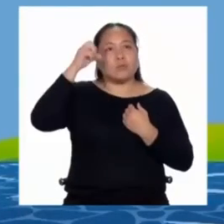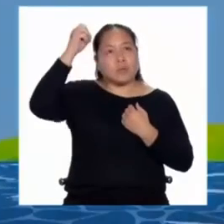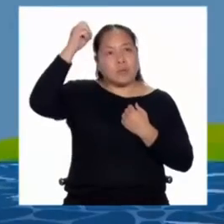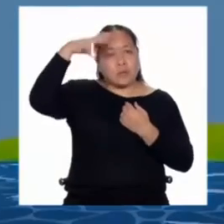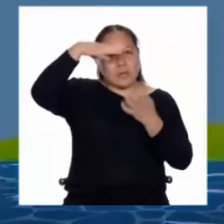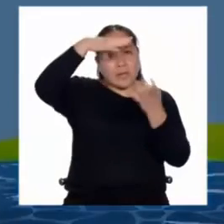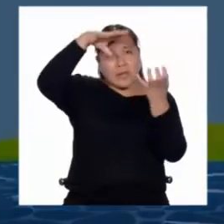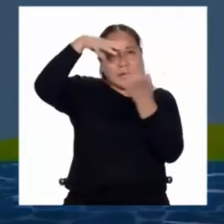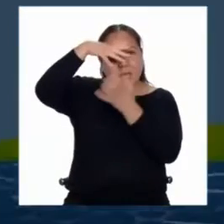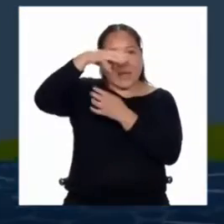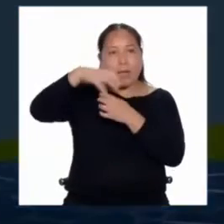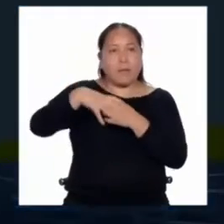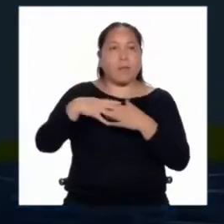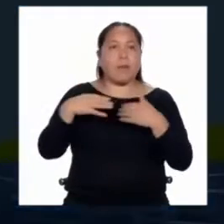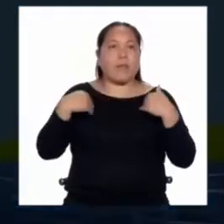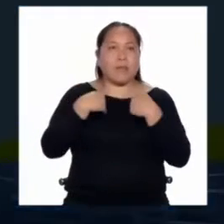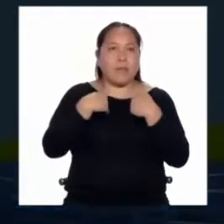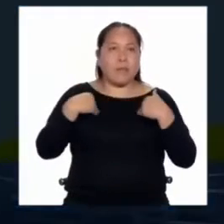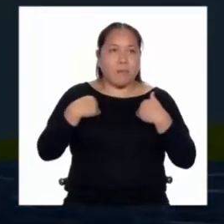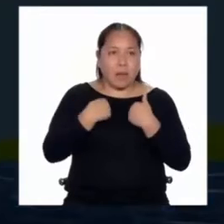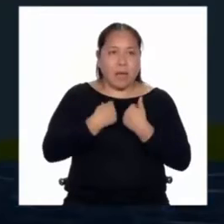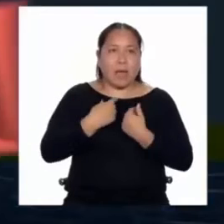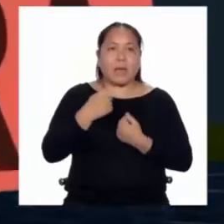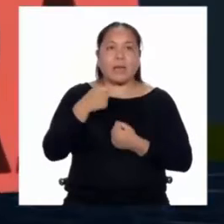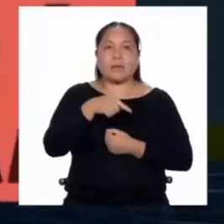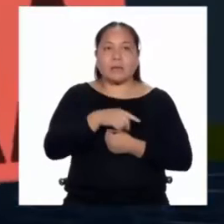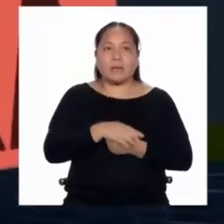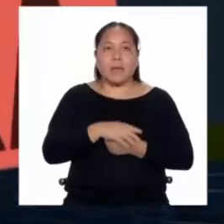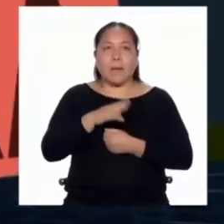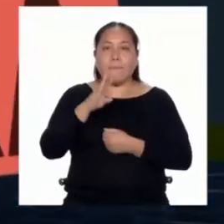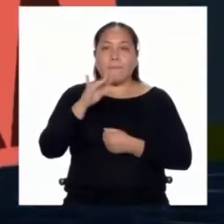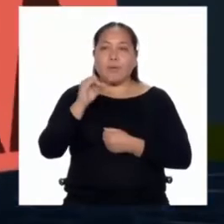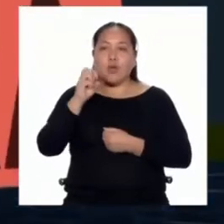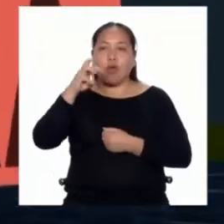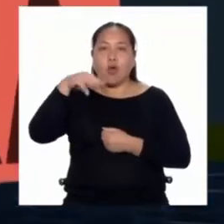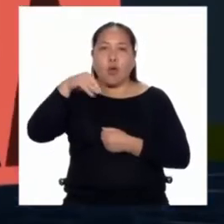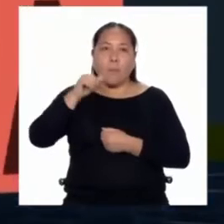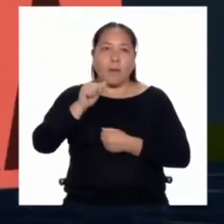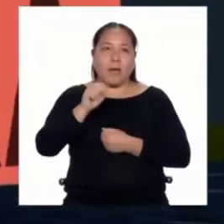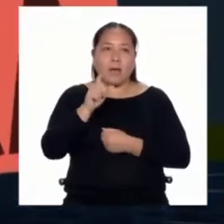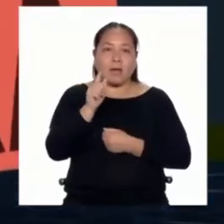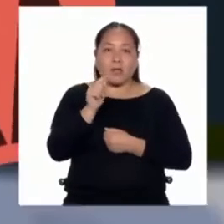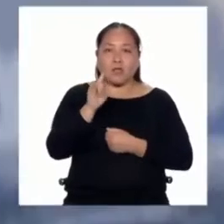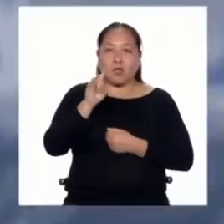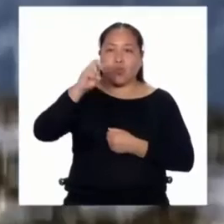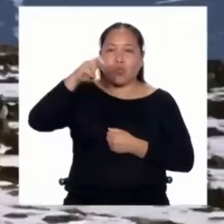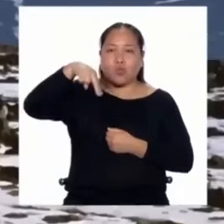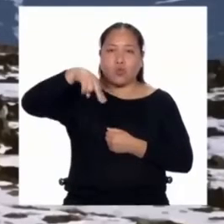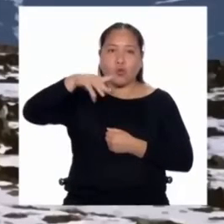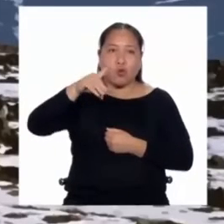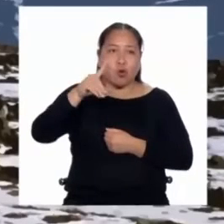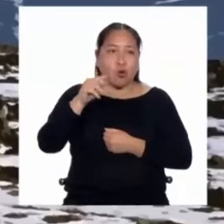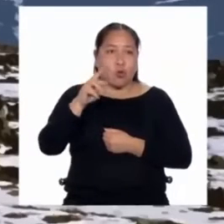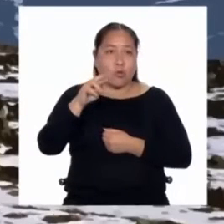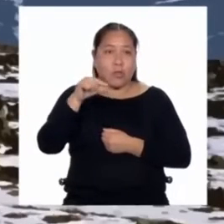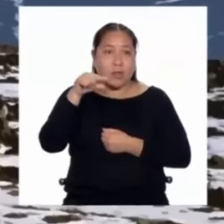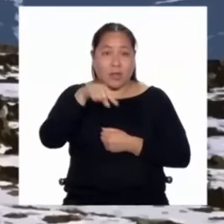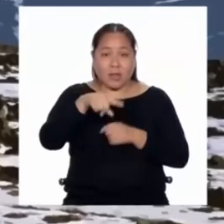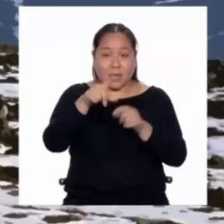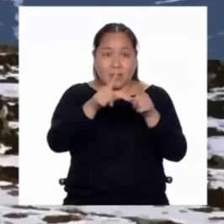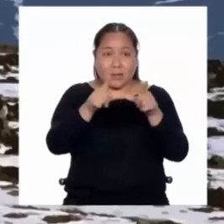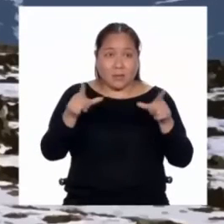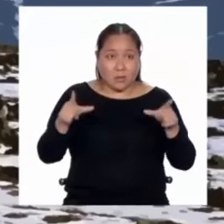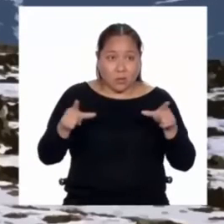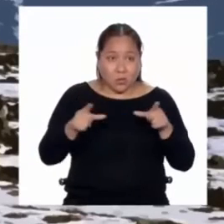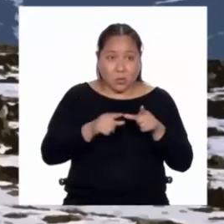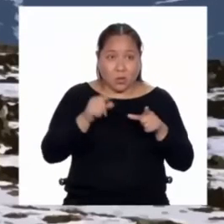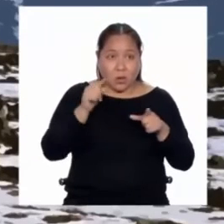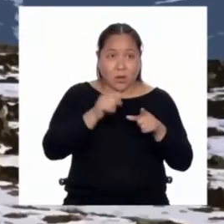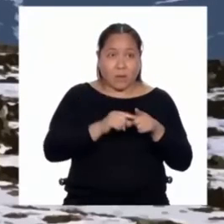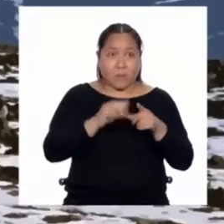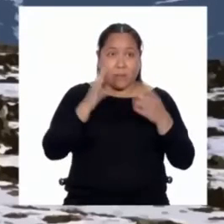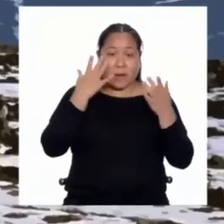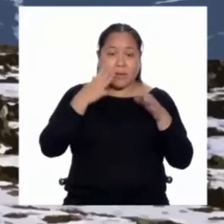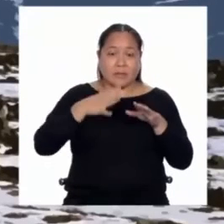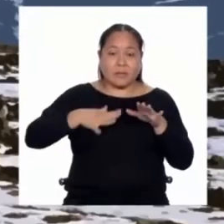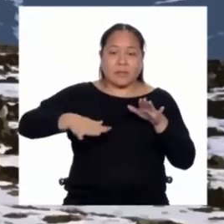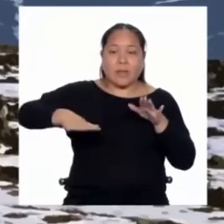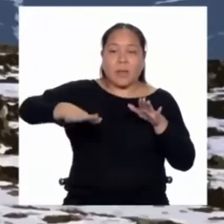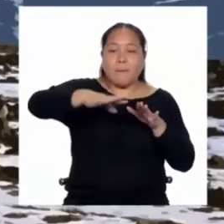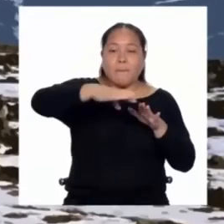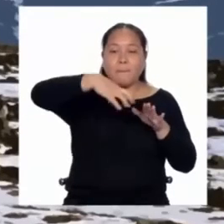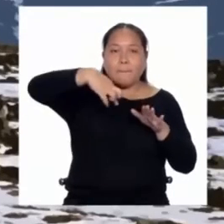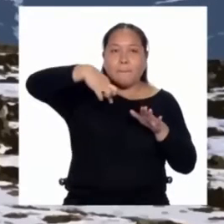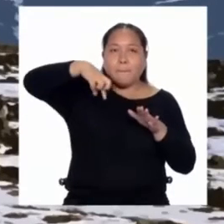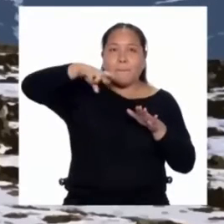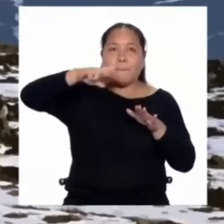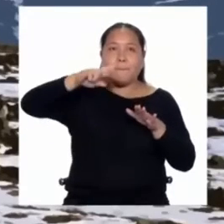Perfecto, con este recordatorio hablemos del bioma de la tundra. Resulta que este es un ecosistema con aspecto de pradera,